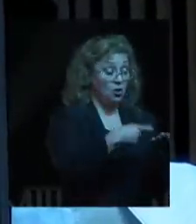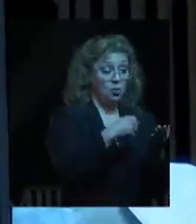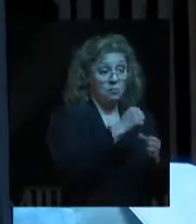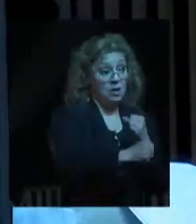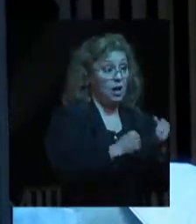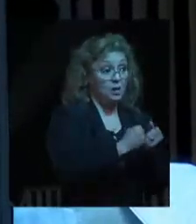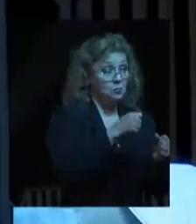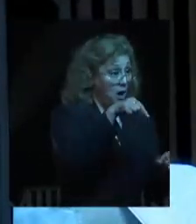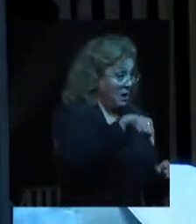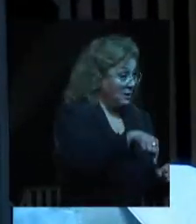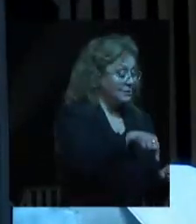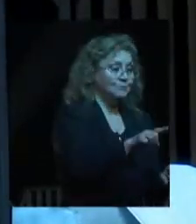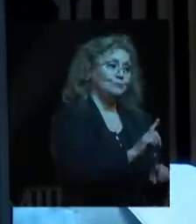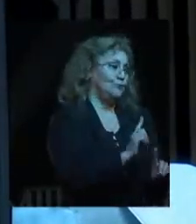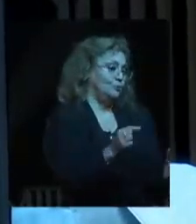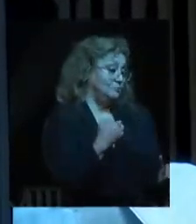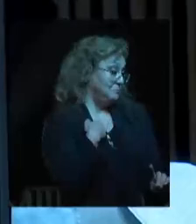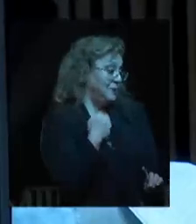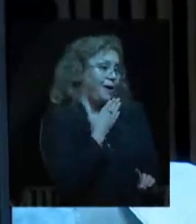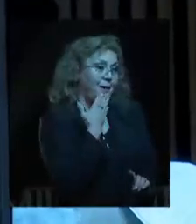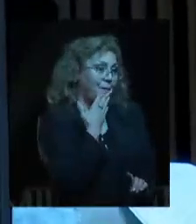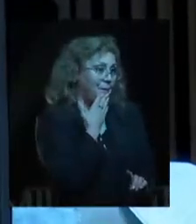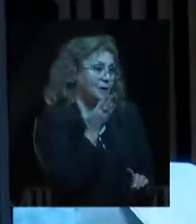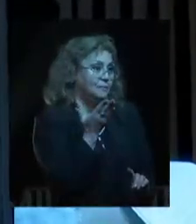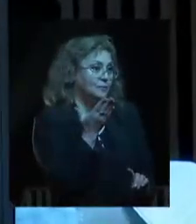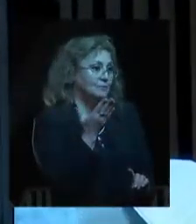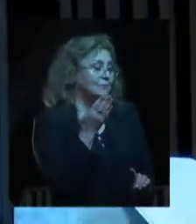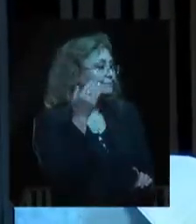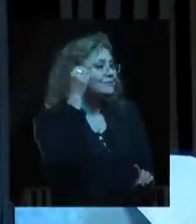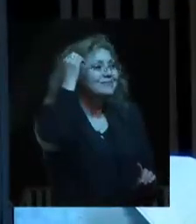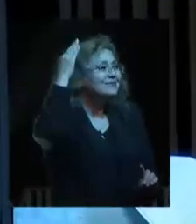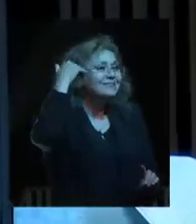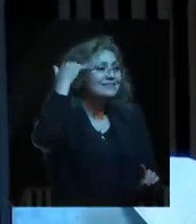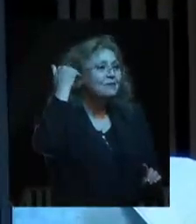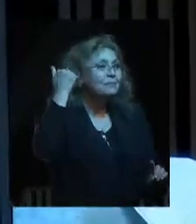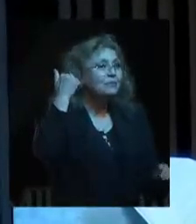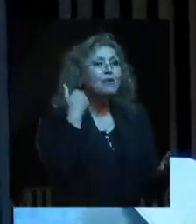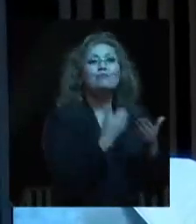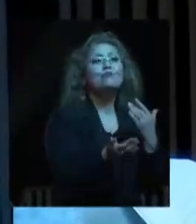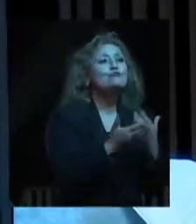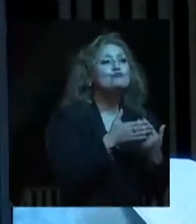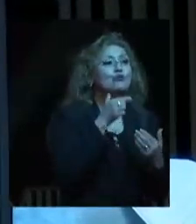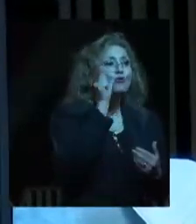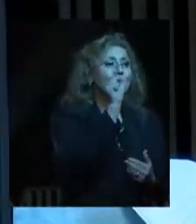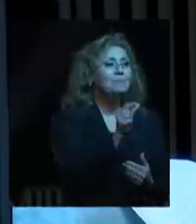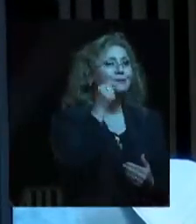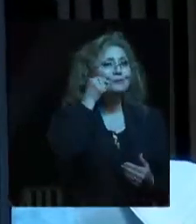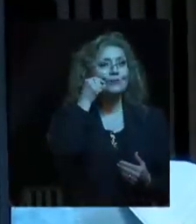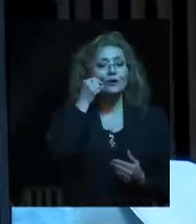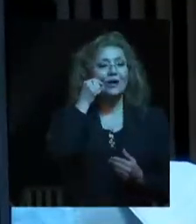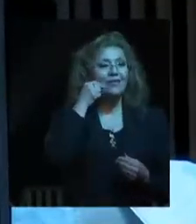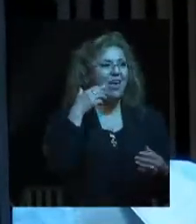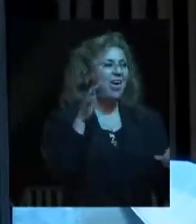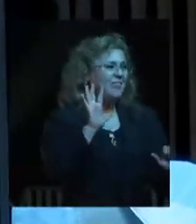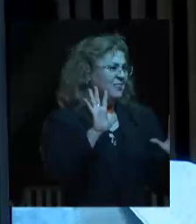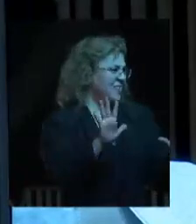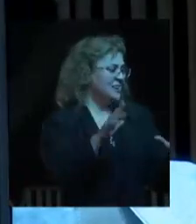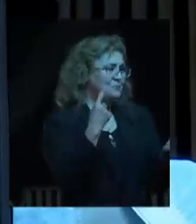aquí. Yo tampoco. ¿Pero qué sabemos nosotros para dónde va el ser humano en 5.000, en 10.000 años